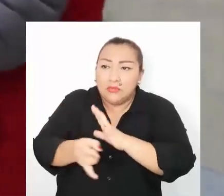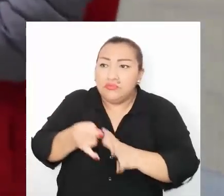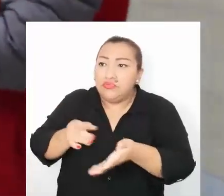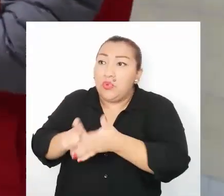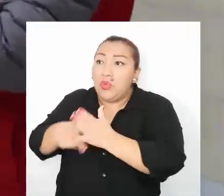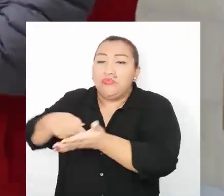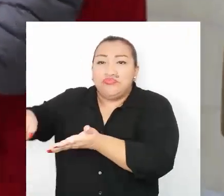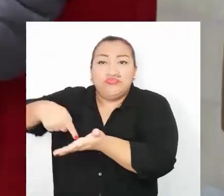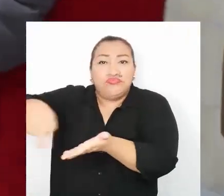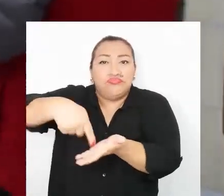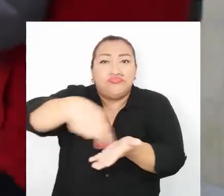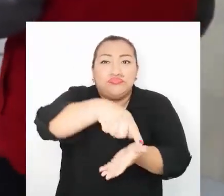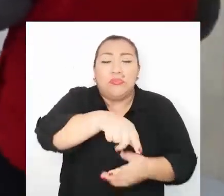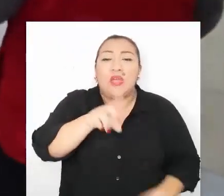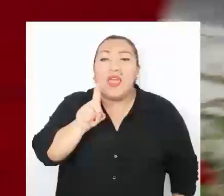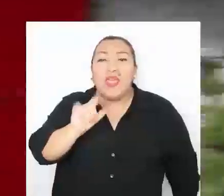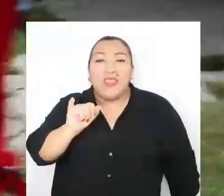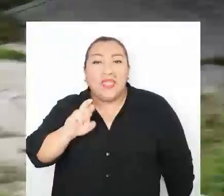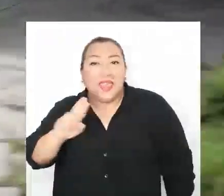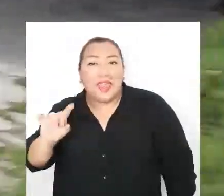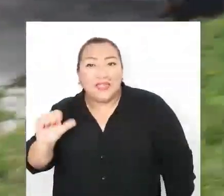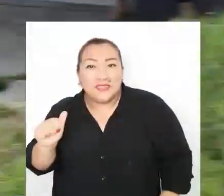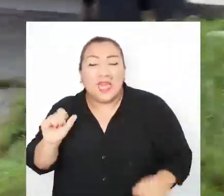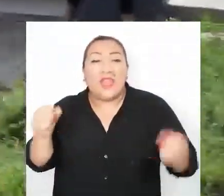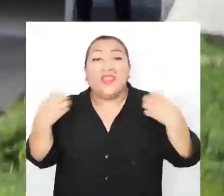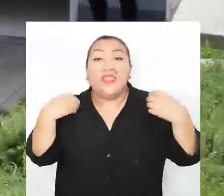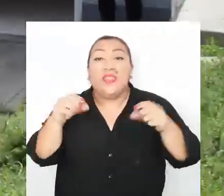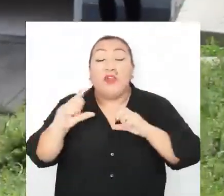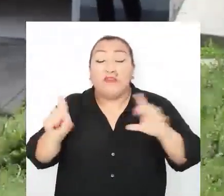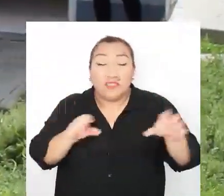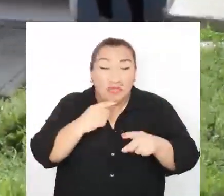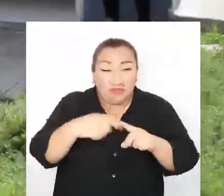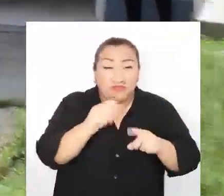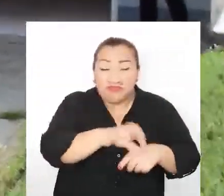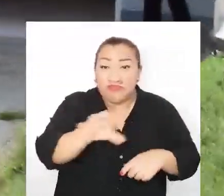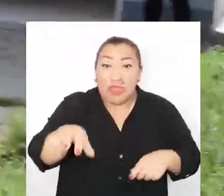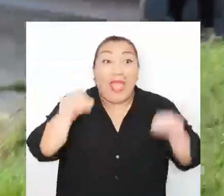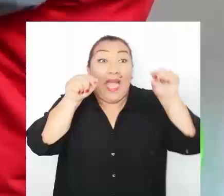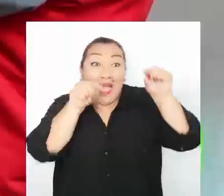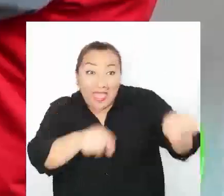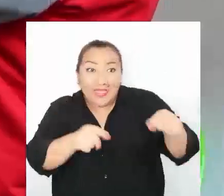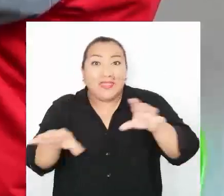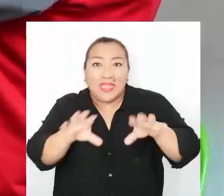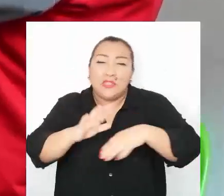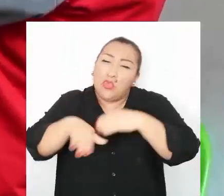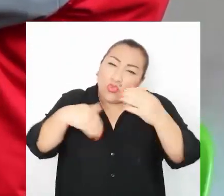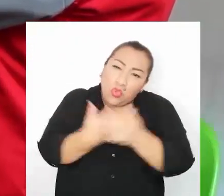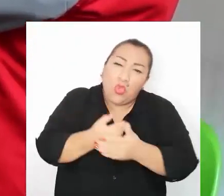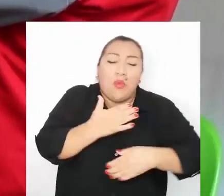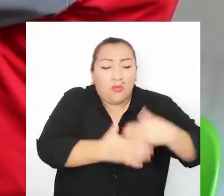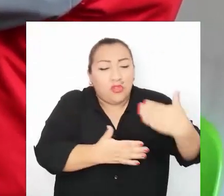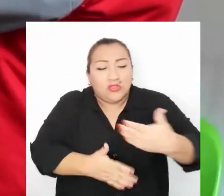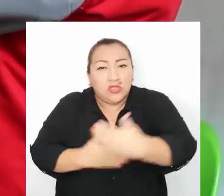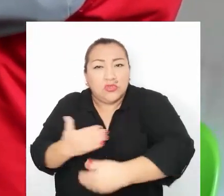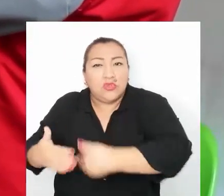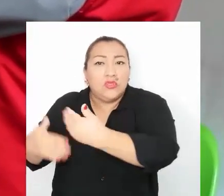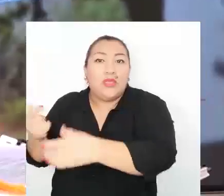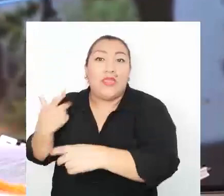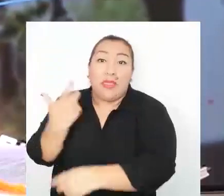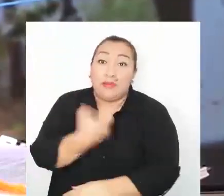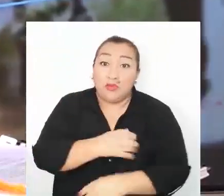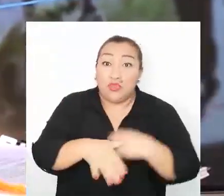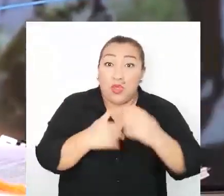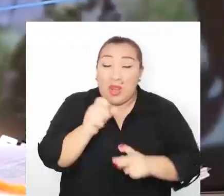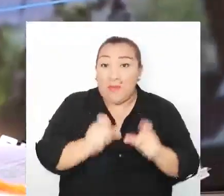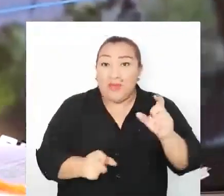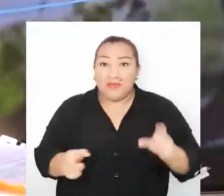las diresas, jerezas correspondientes. Es allí donde se tiene que producir todo el proceso activo de la vacunación a la población.